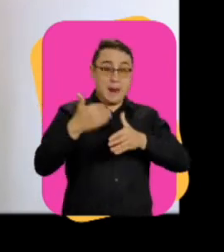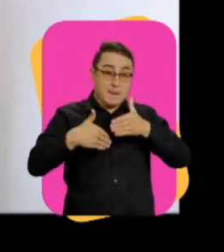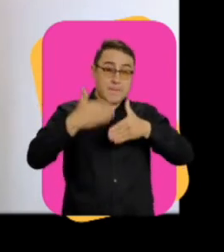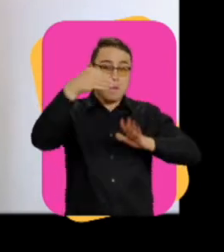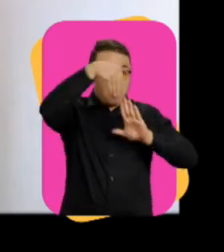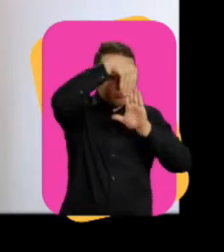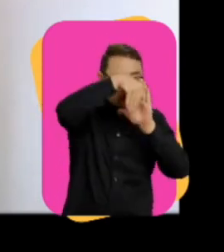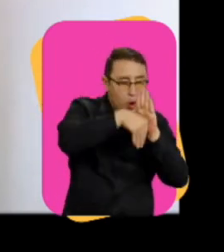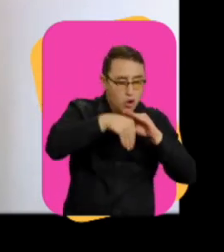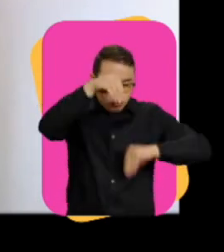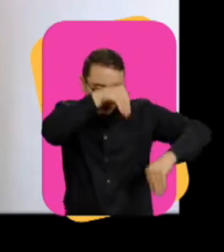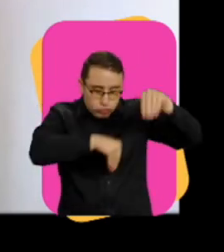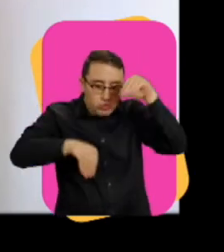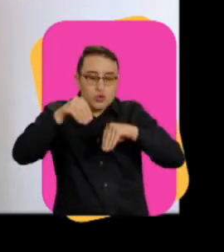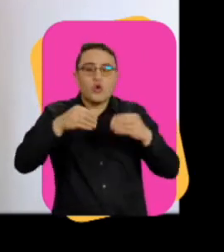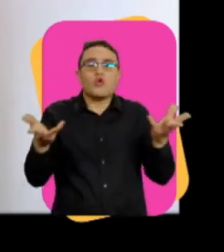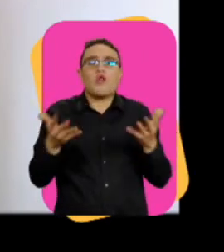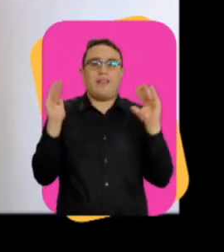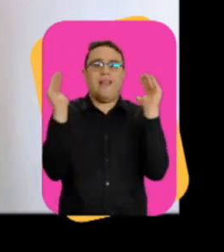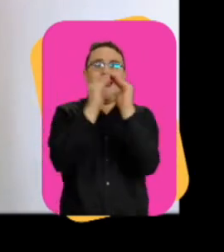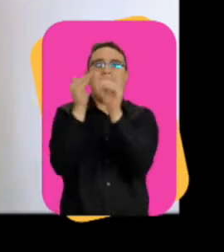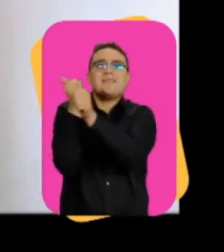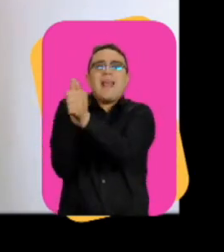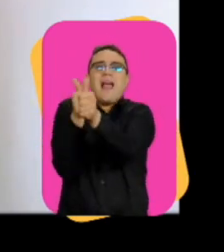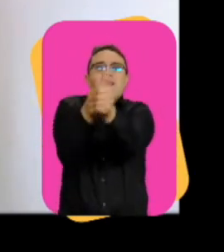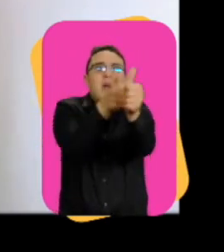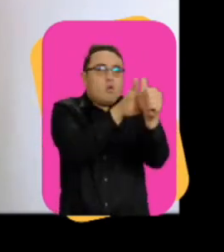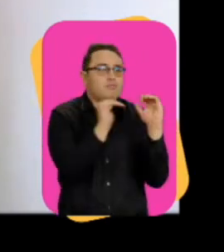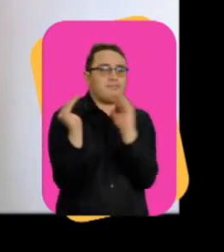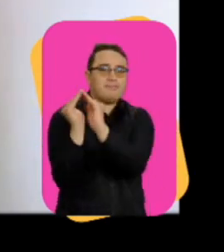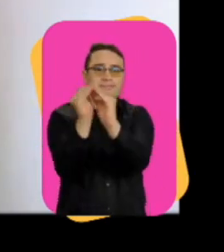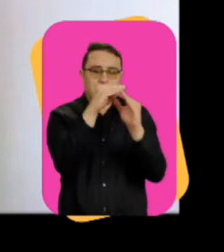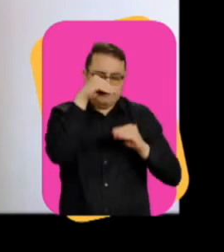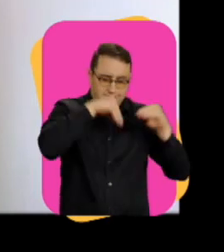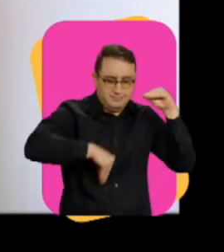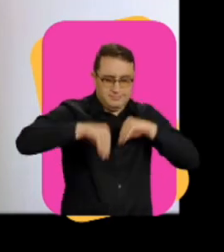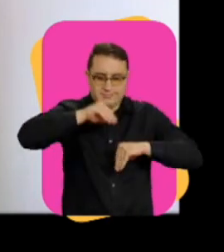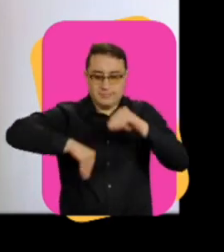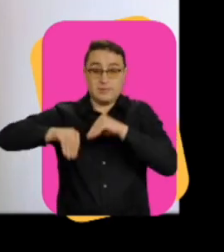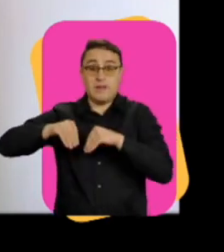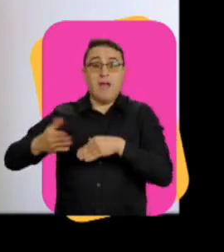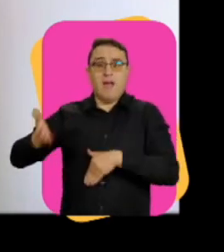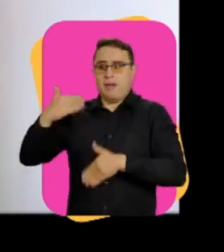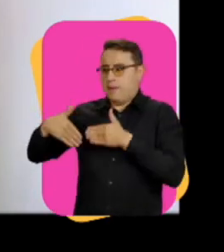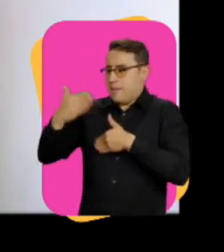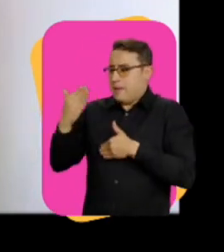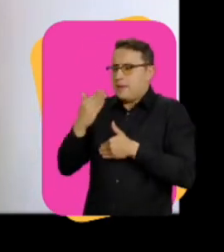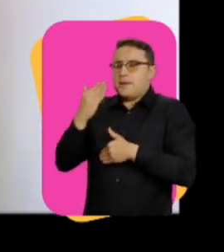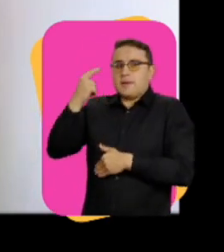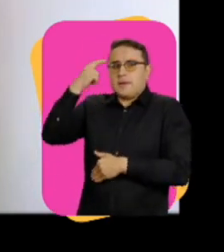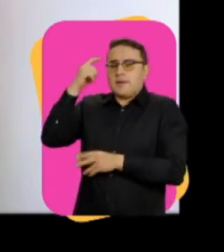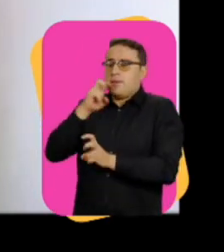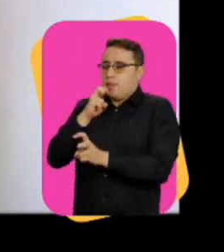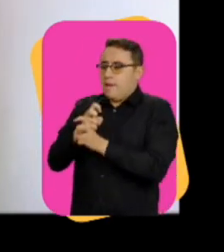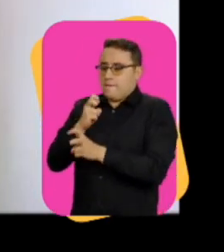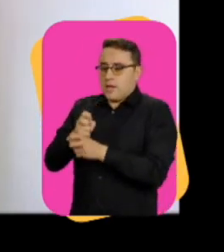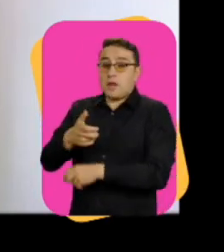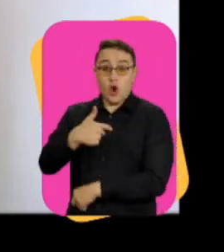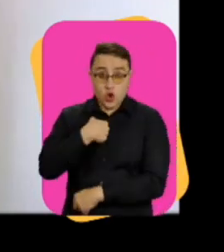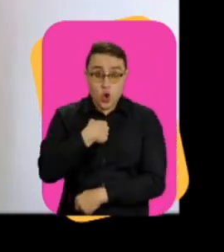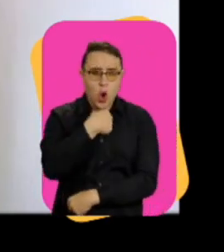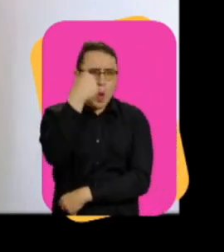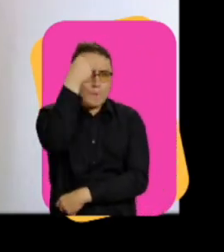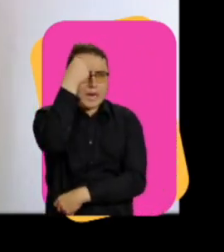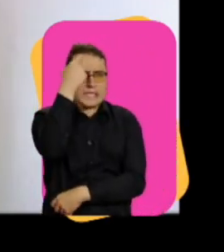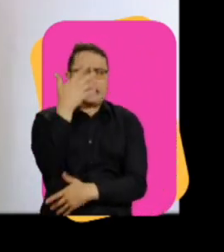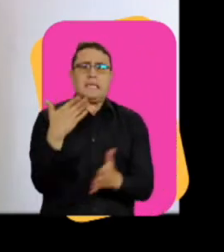fueran posibles desde la casa de cada uno. Esto sonaba dificilísimo al comienzo, pero dificilísimo porque yo pensaba, todos los